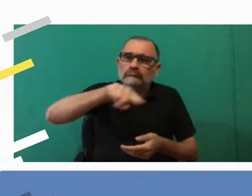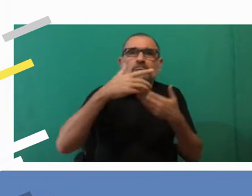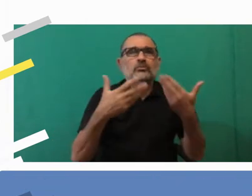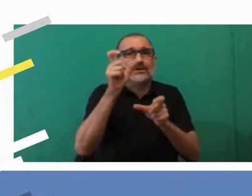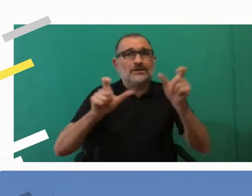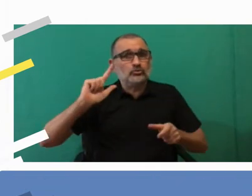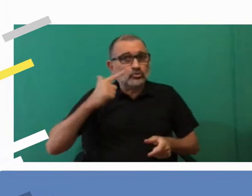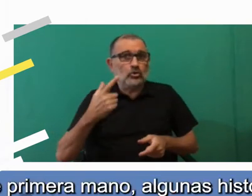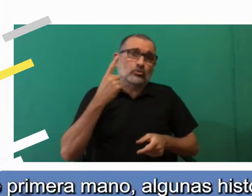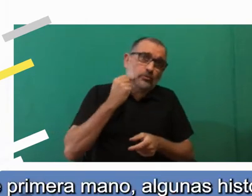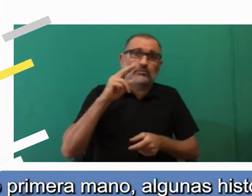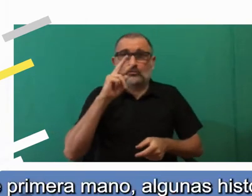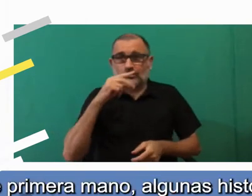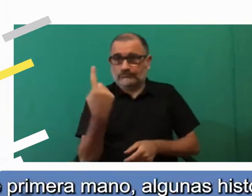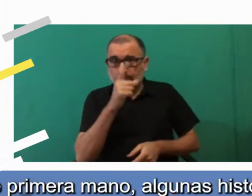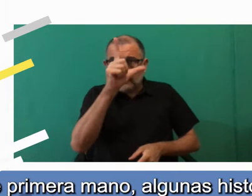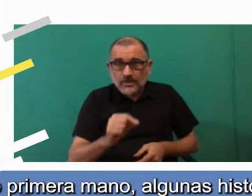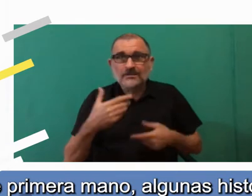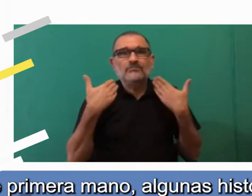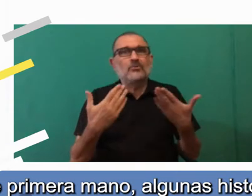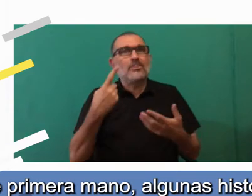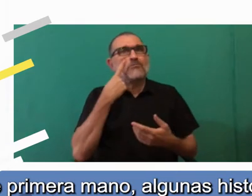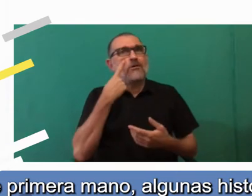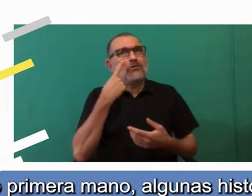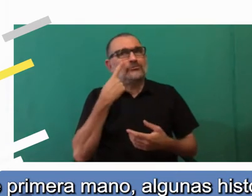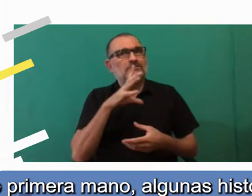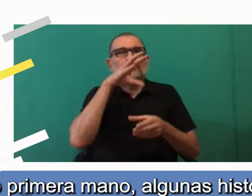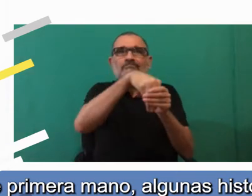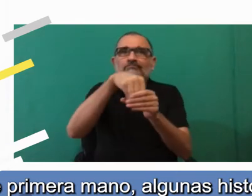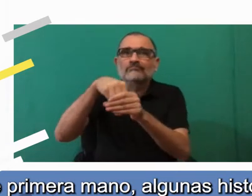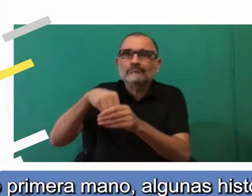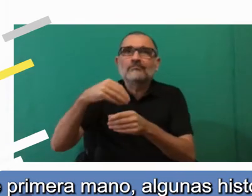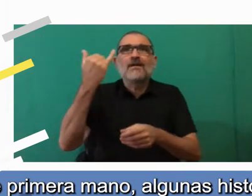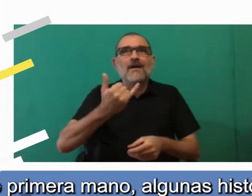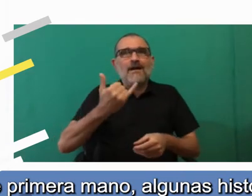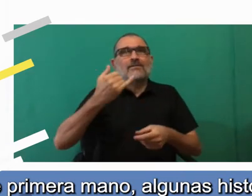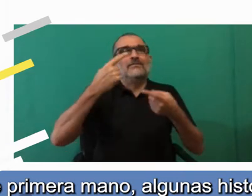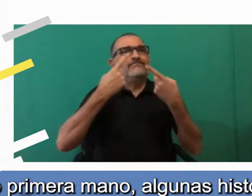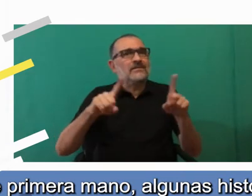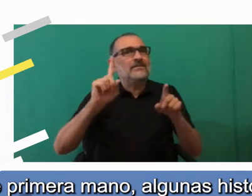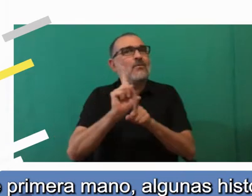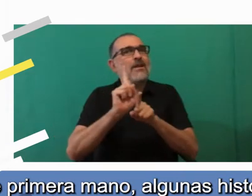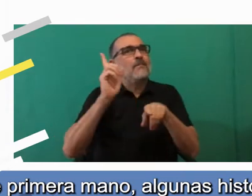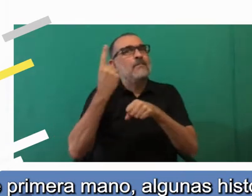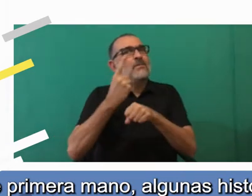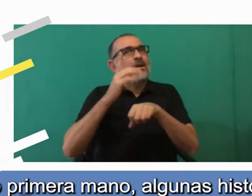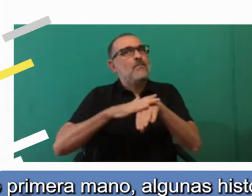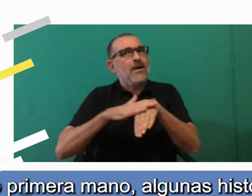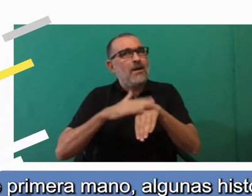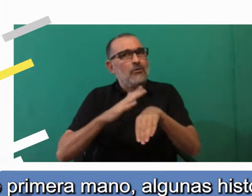conocer de primera mano algunas historias que le dan cuerpo a esta